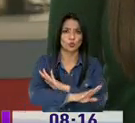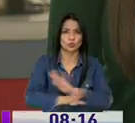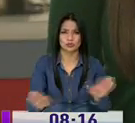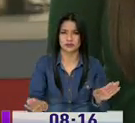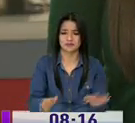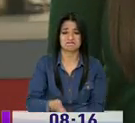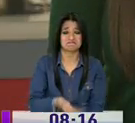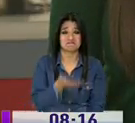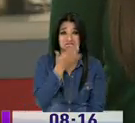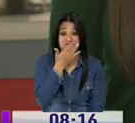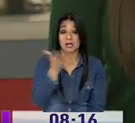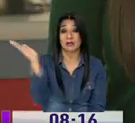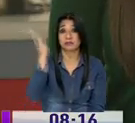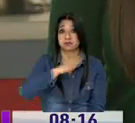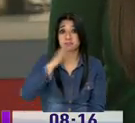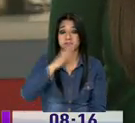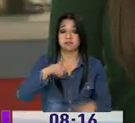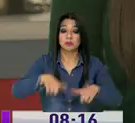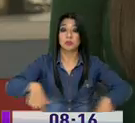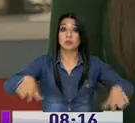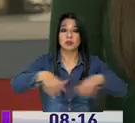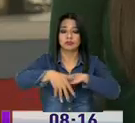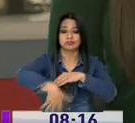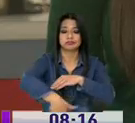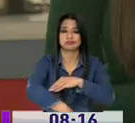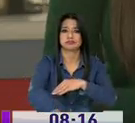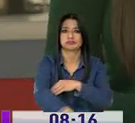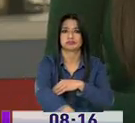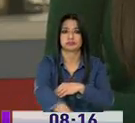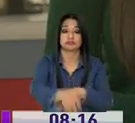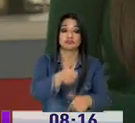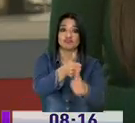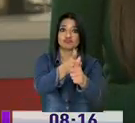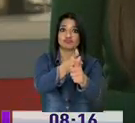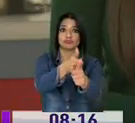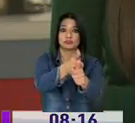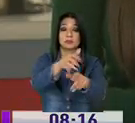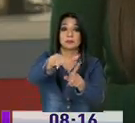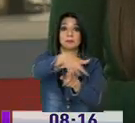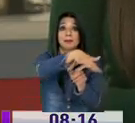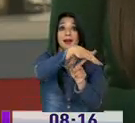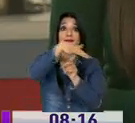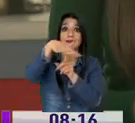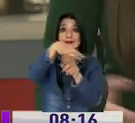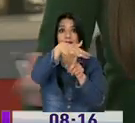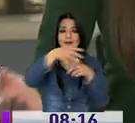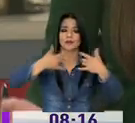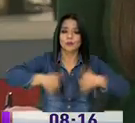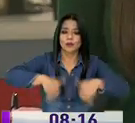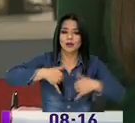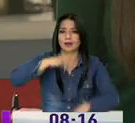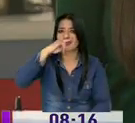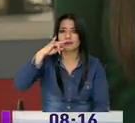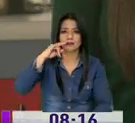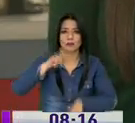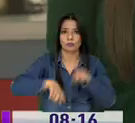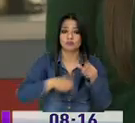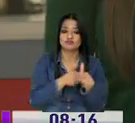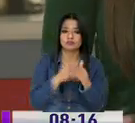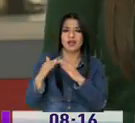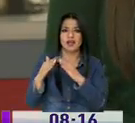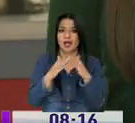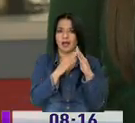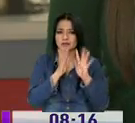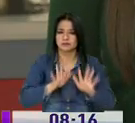repugnantes olores que emanan de una quebrada que colinda con un parque infantil y varios conjuntos habitacionales